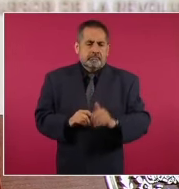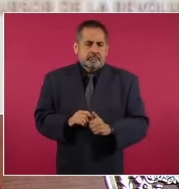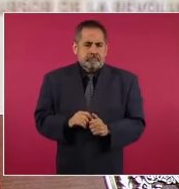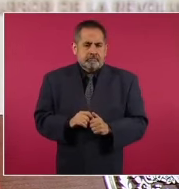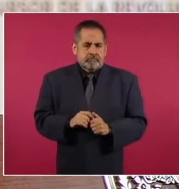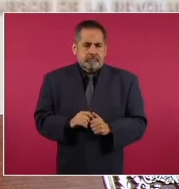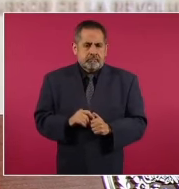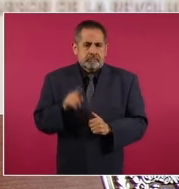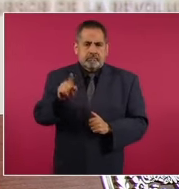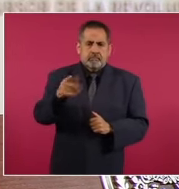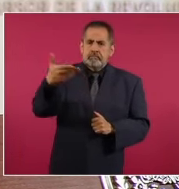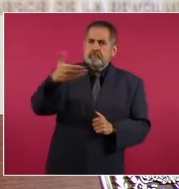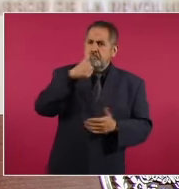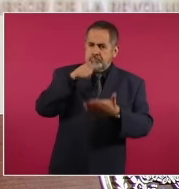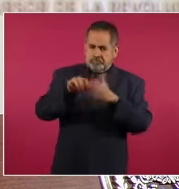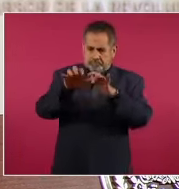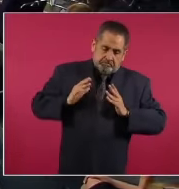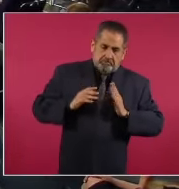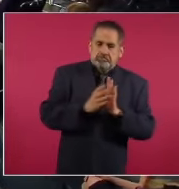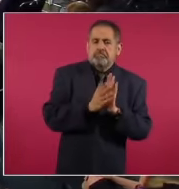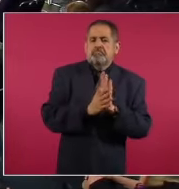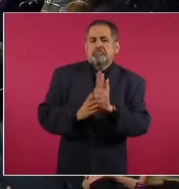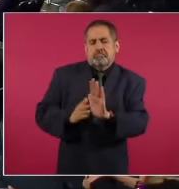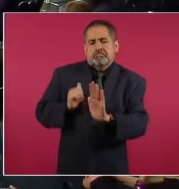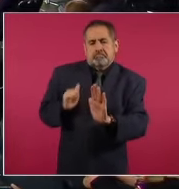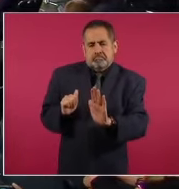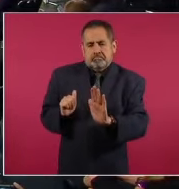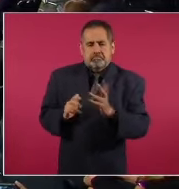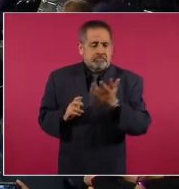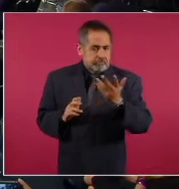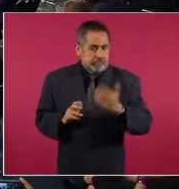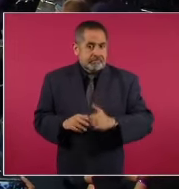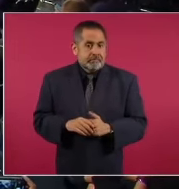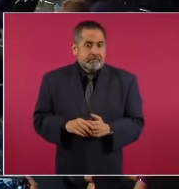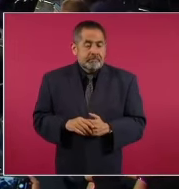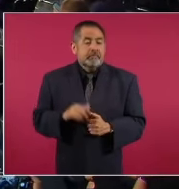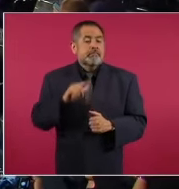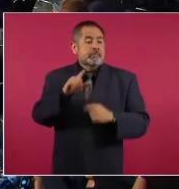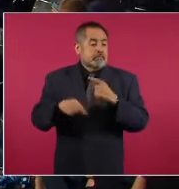si se lo solicitaban por escrito. Y después,